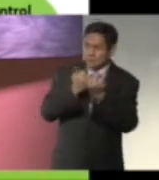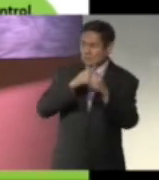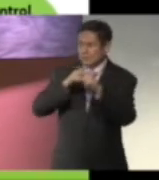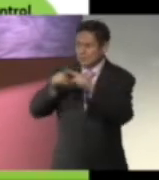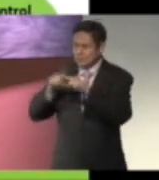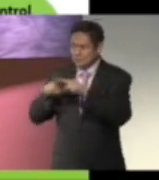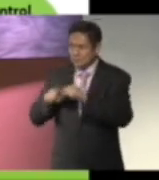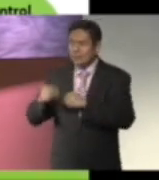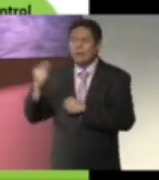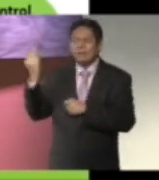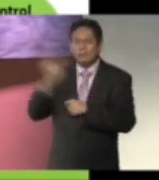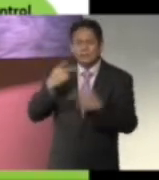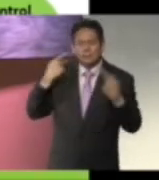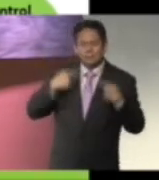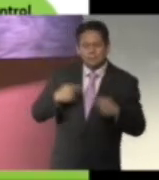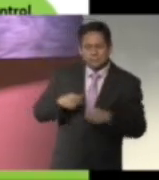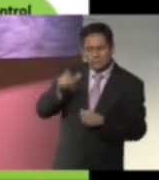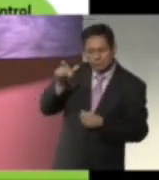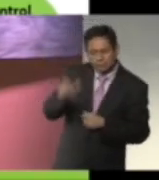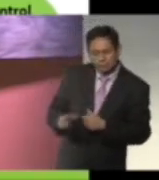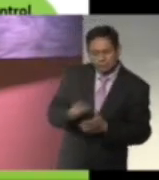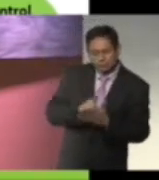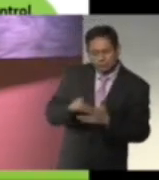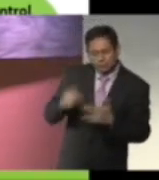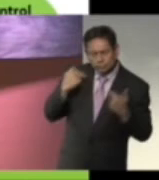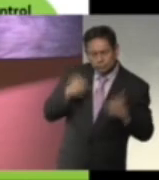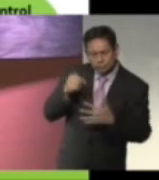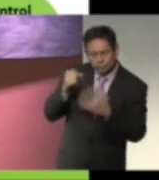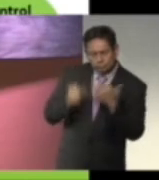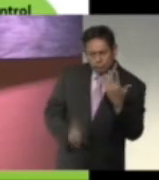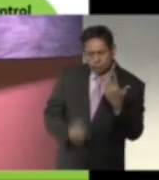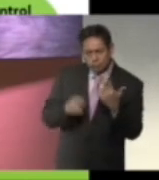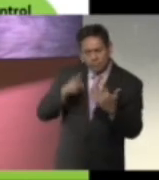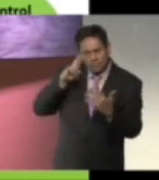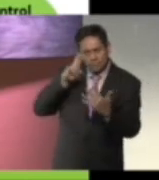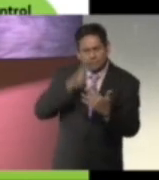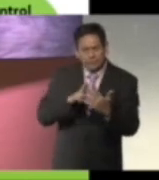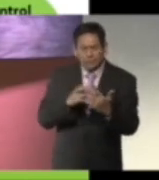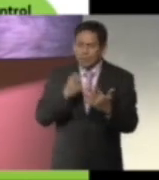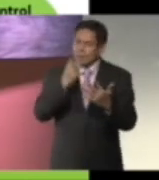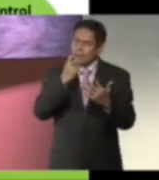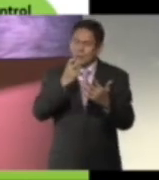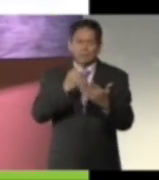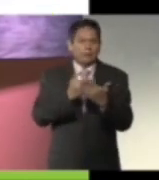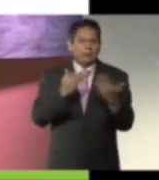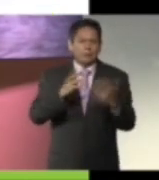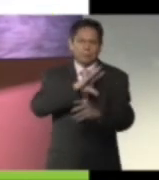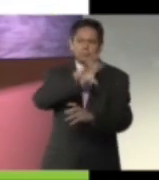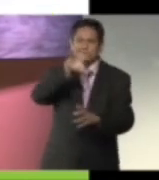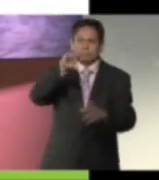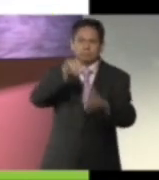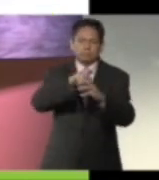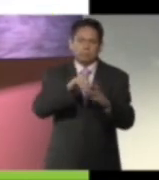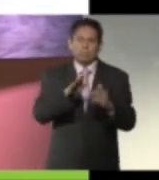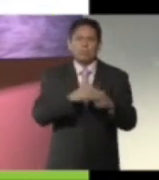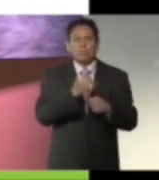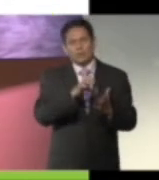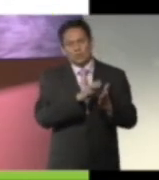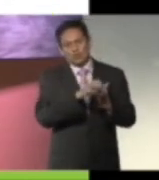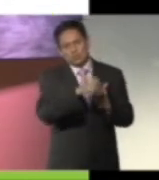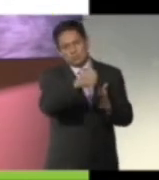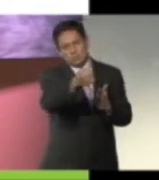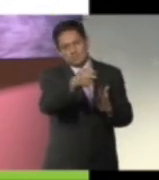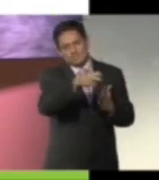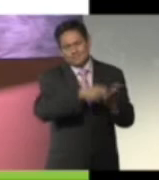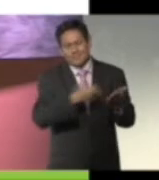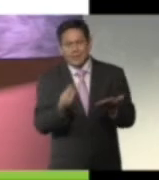del derecho social y de todos los derechos humanos que abarca nuestra reforma constitucional. Y nos